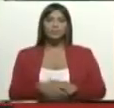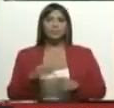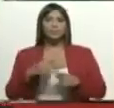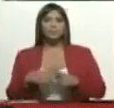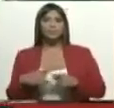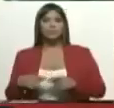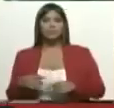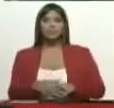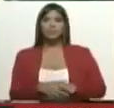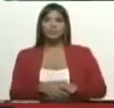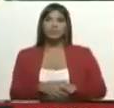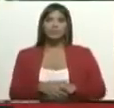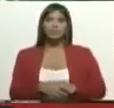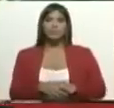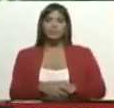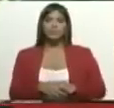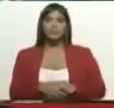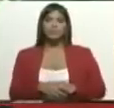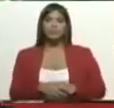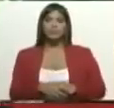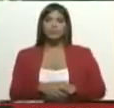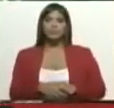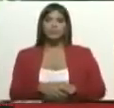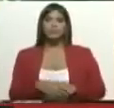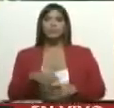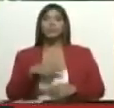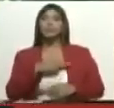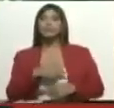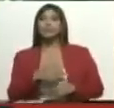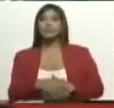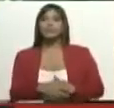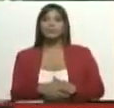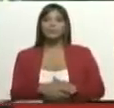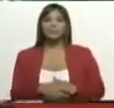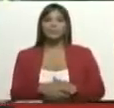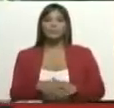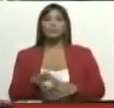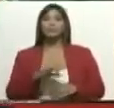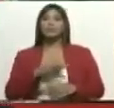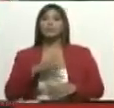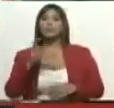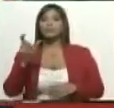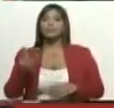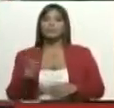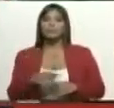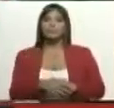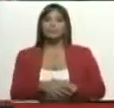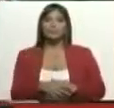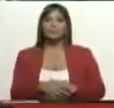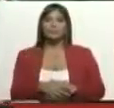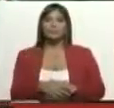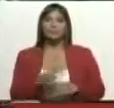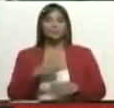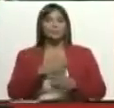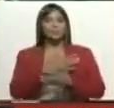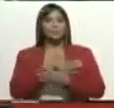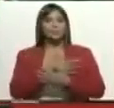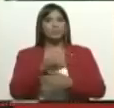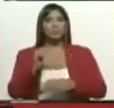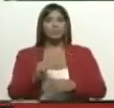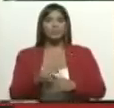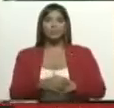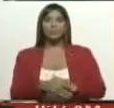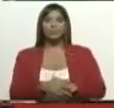componentes, sus comandantes de regiones, el señor comandante estratégico operacional, a quien felicito por